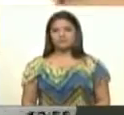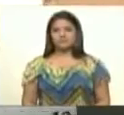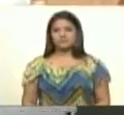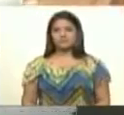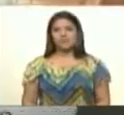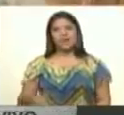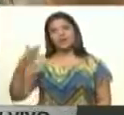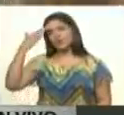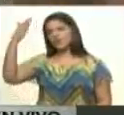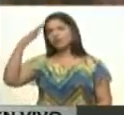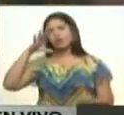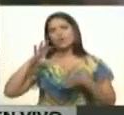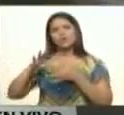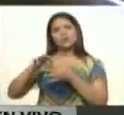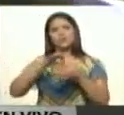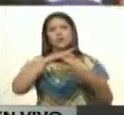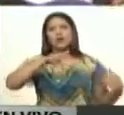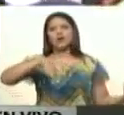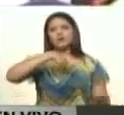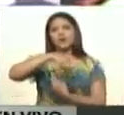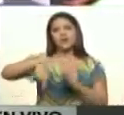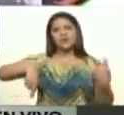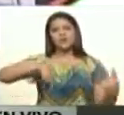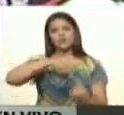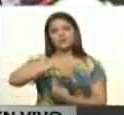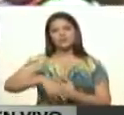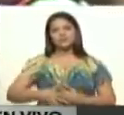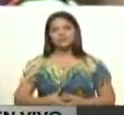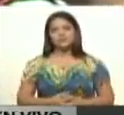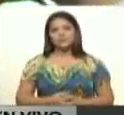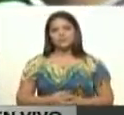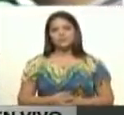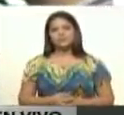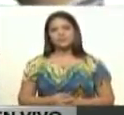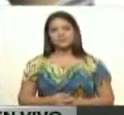¡Saludos solidarios y revolucionarios!